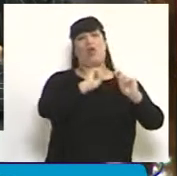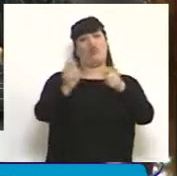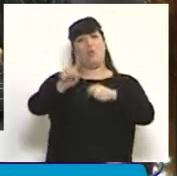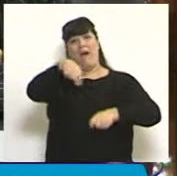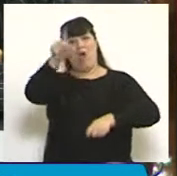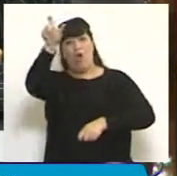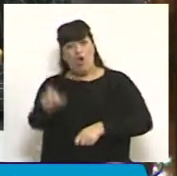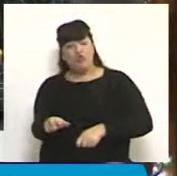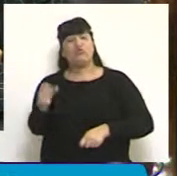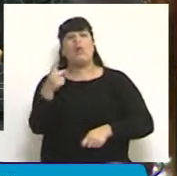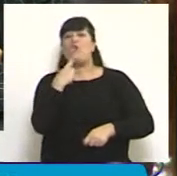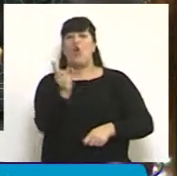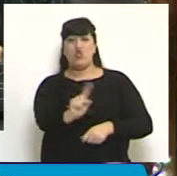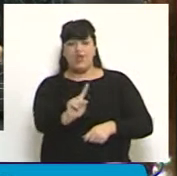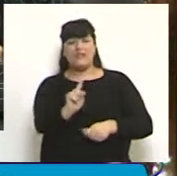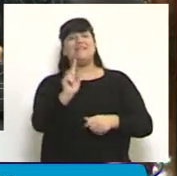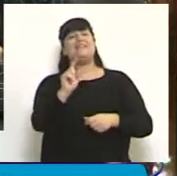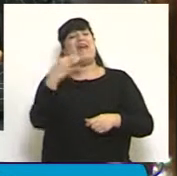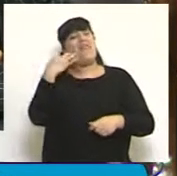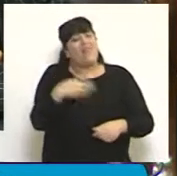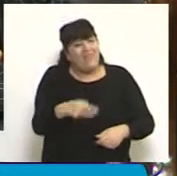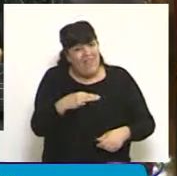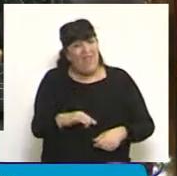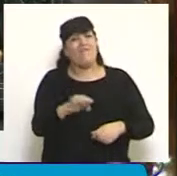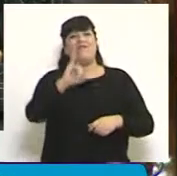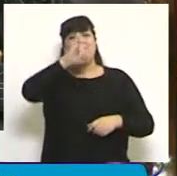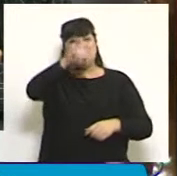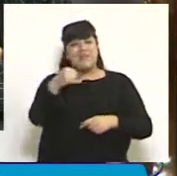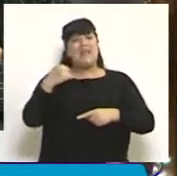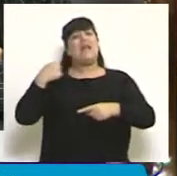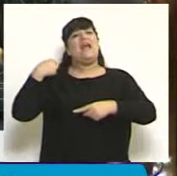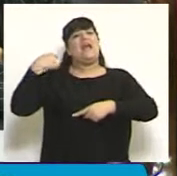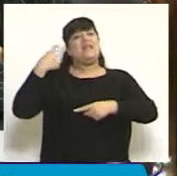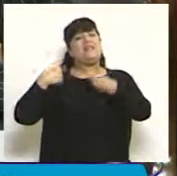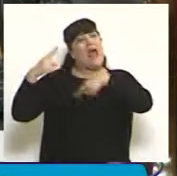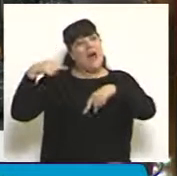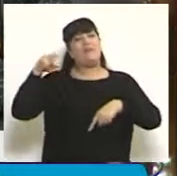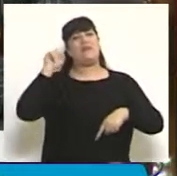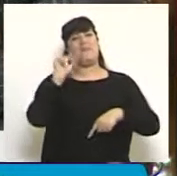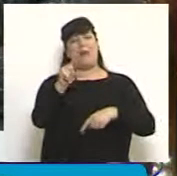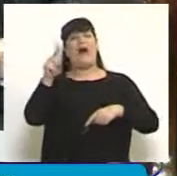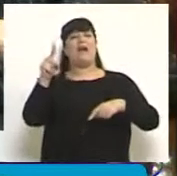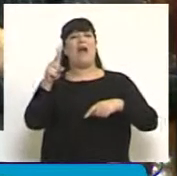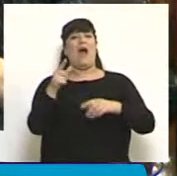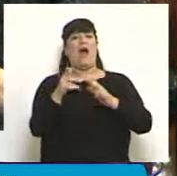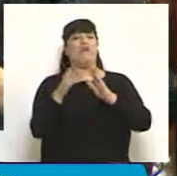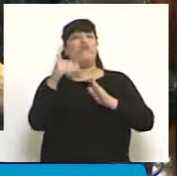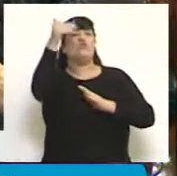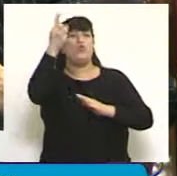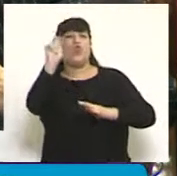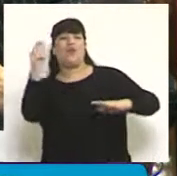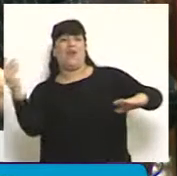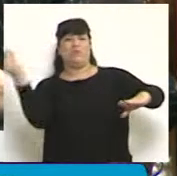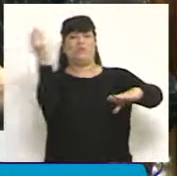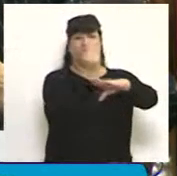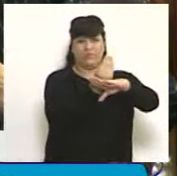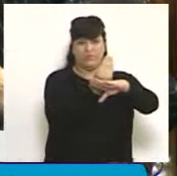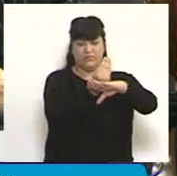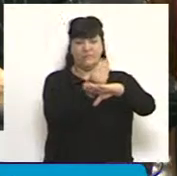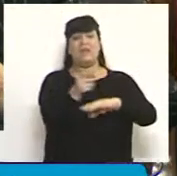curso un trámite para nombrar el titular. Esto quiere decir, la subrogancia no